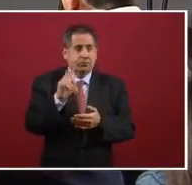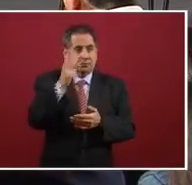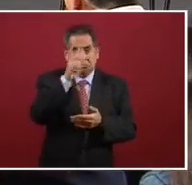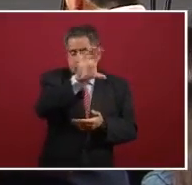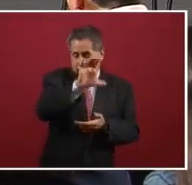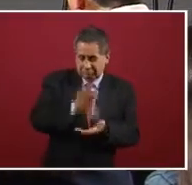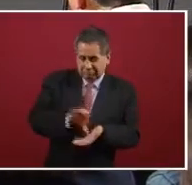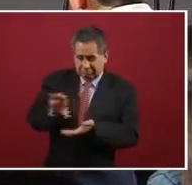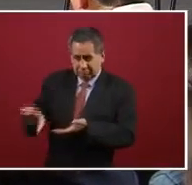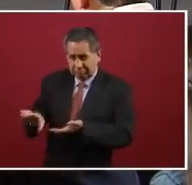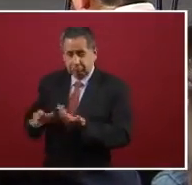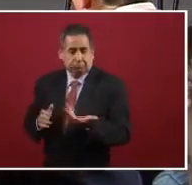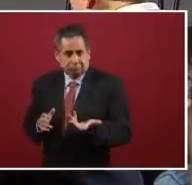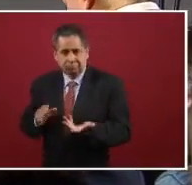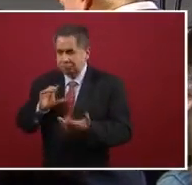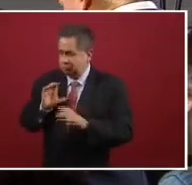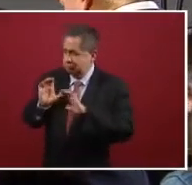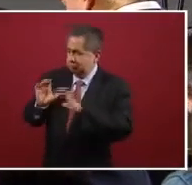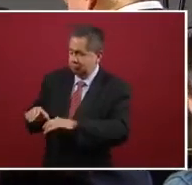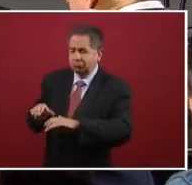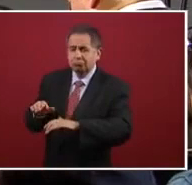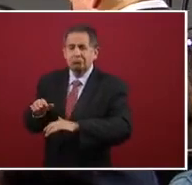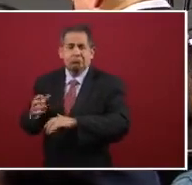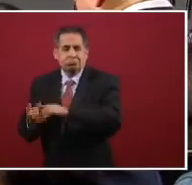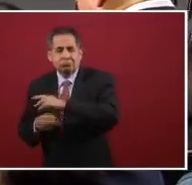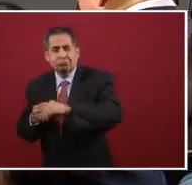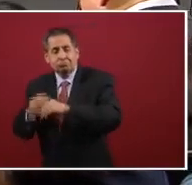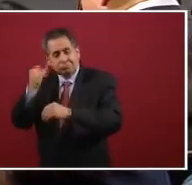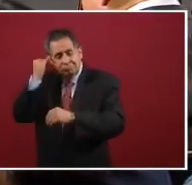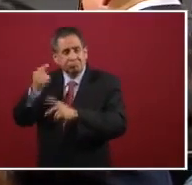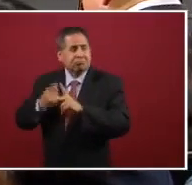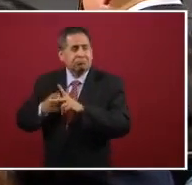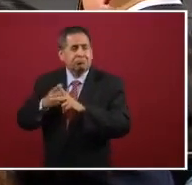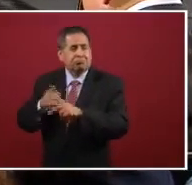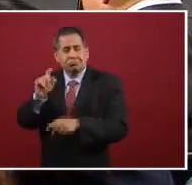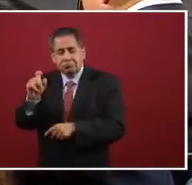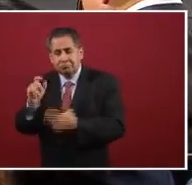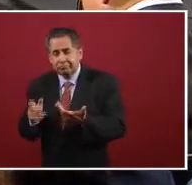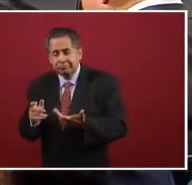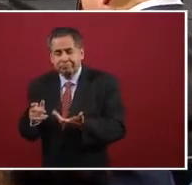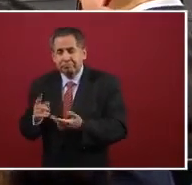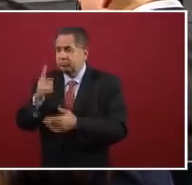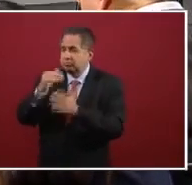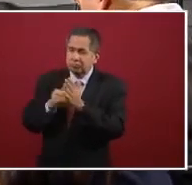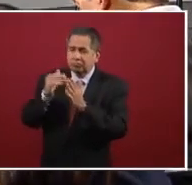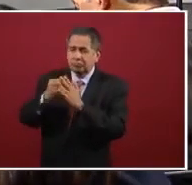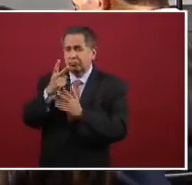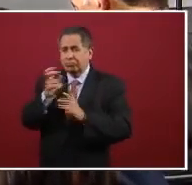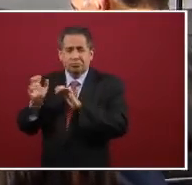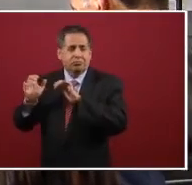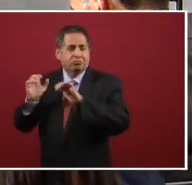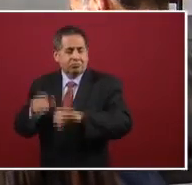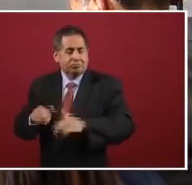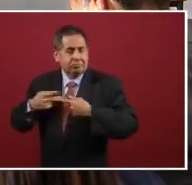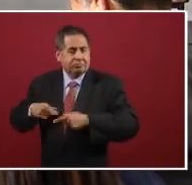dólares crearías, imagínate, multiplícalo por 20, 1,200,000 empleos tal